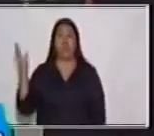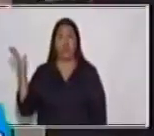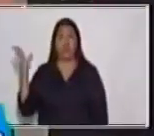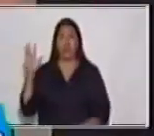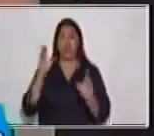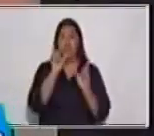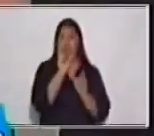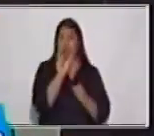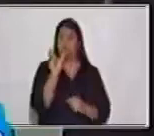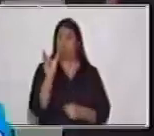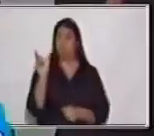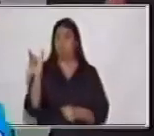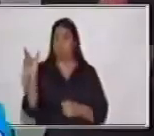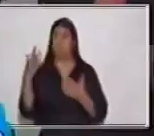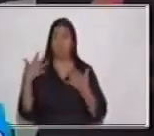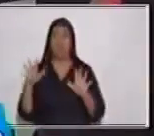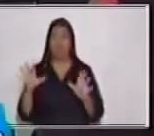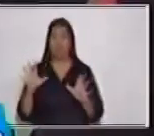todas las